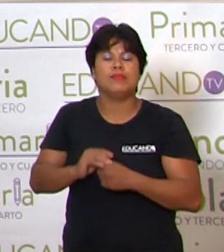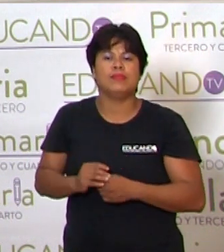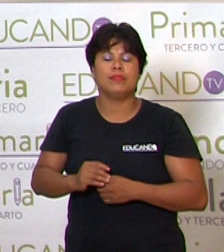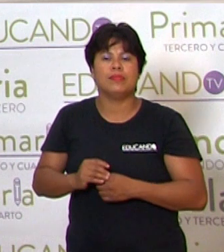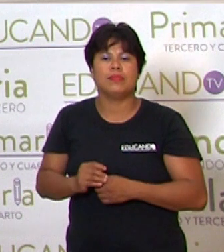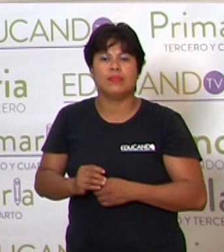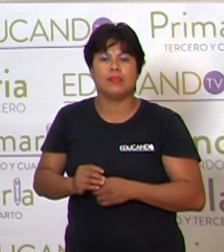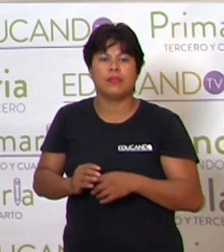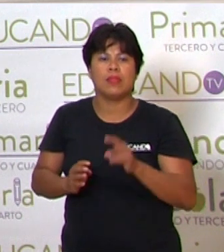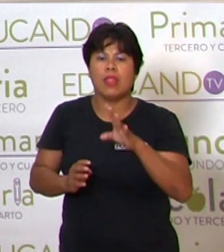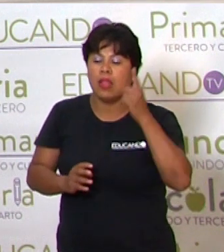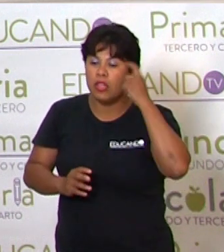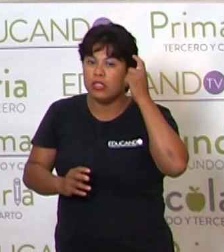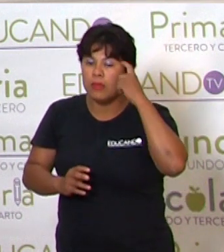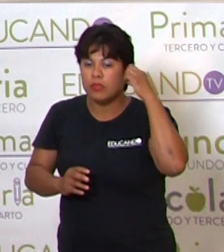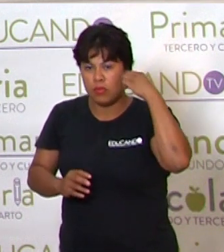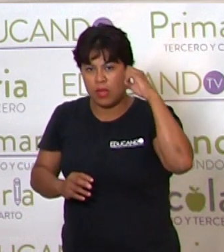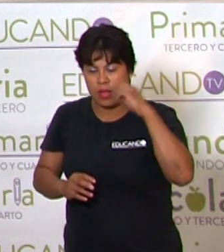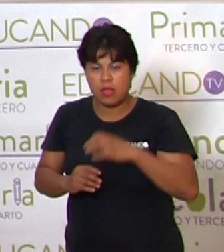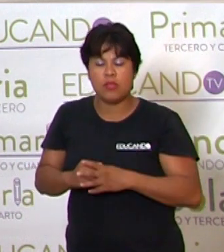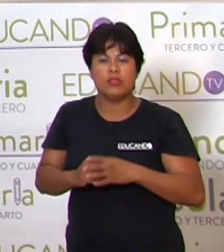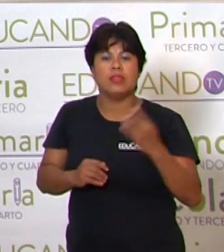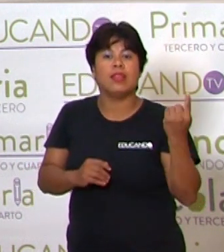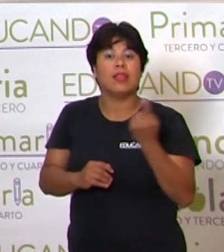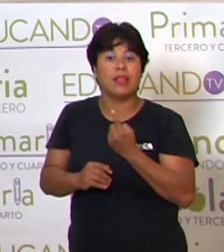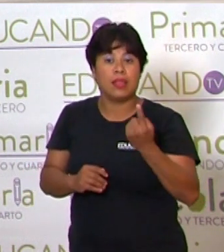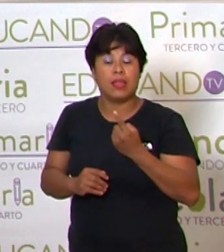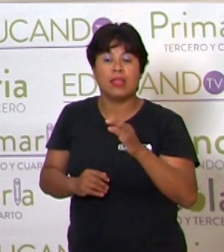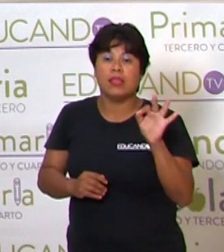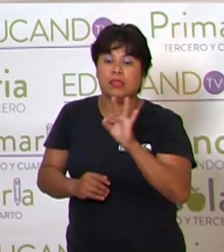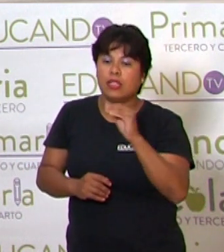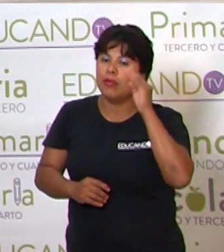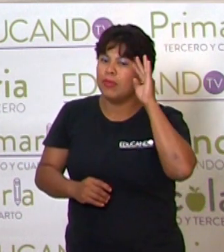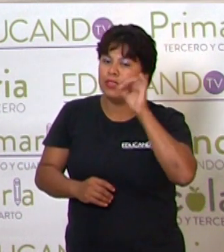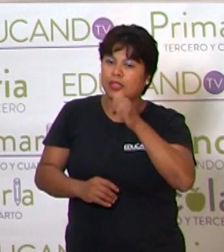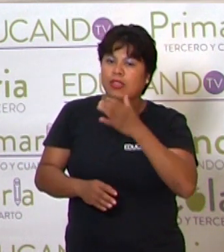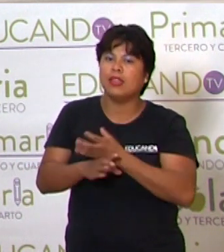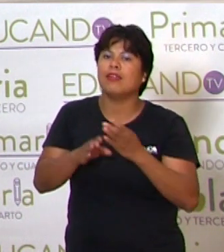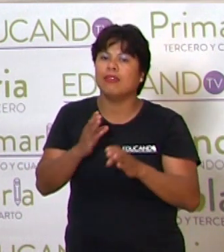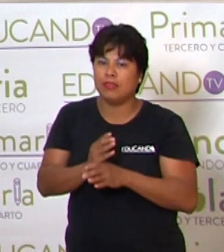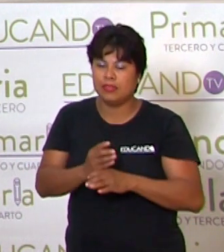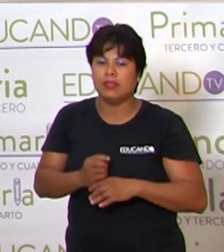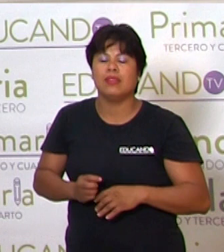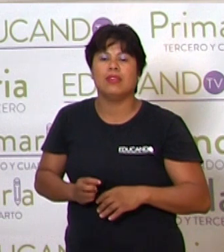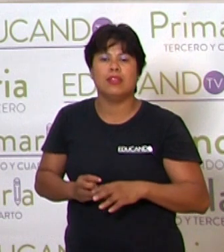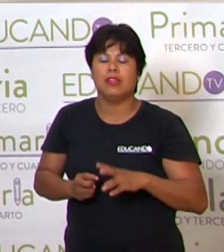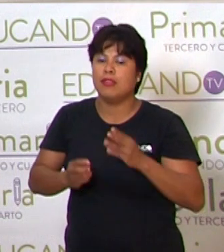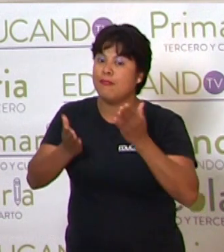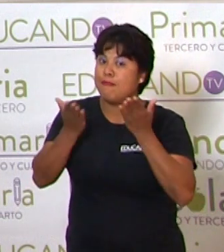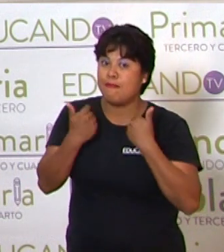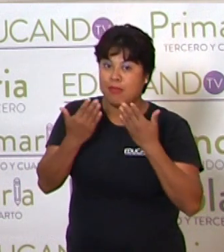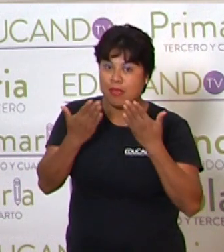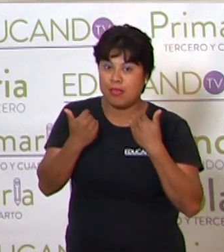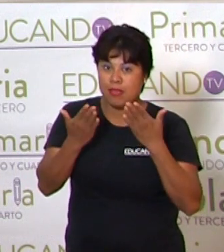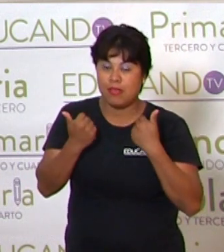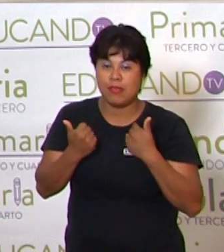representación de los cerebros oaxaqueños que a lo mejor no piensan en otra cosa. ¿O no